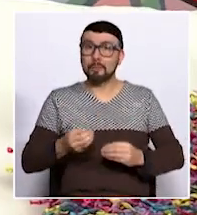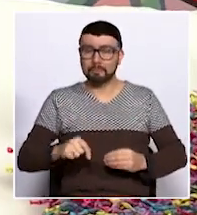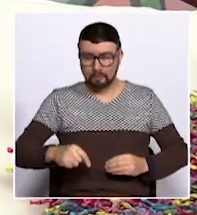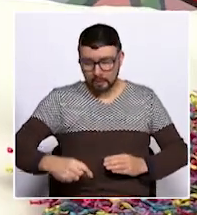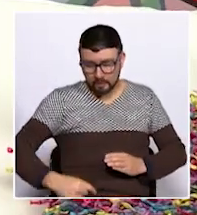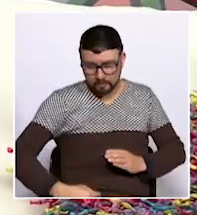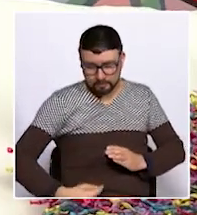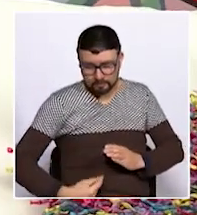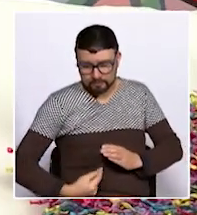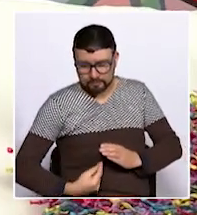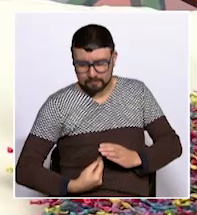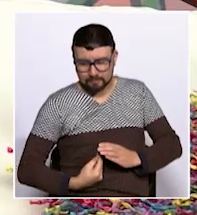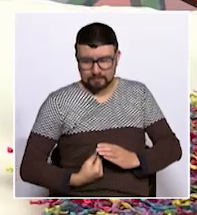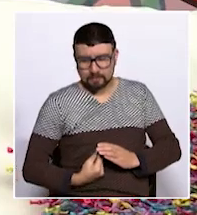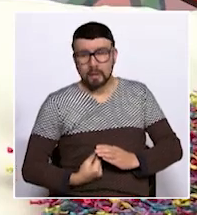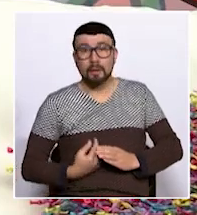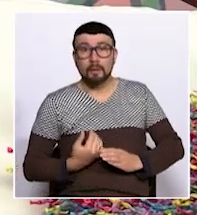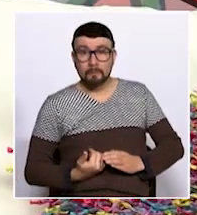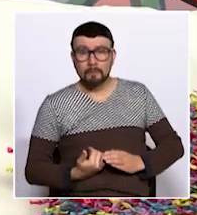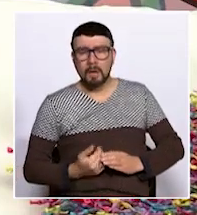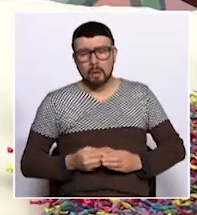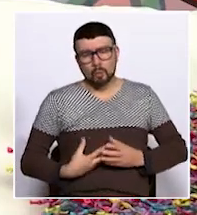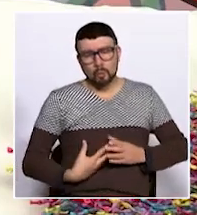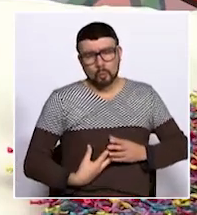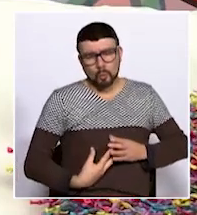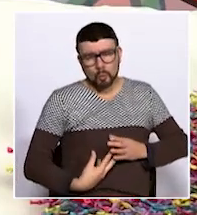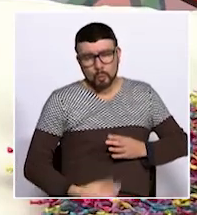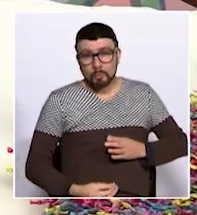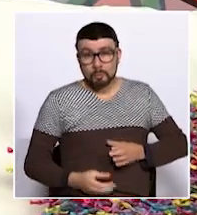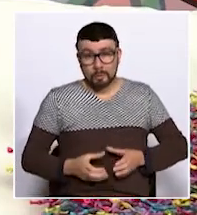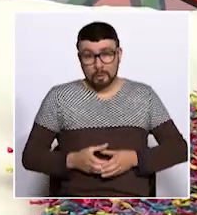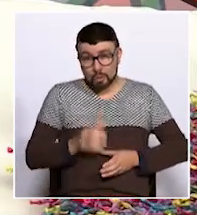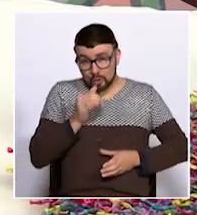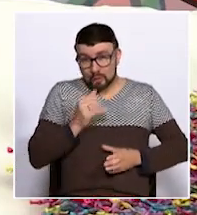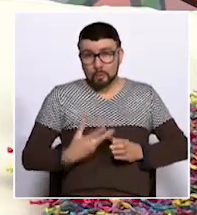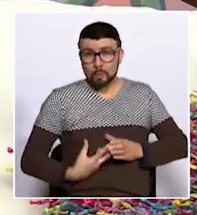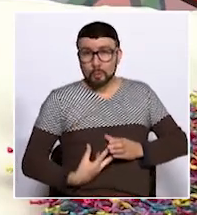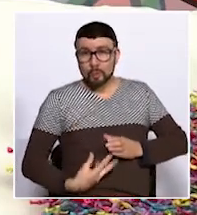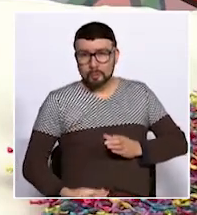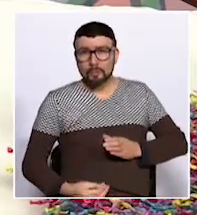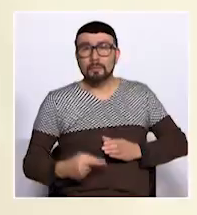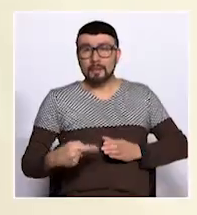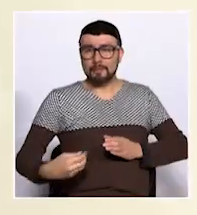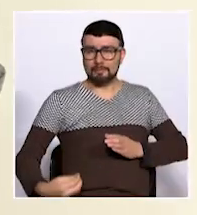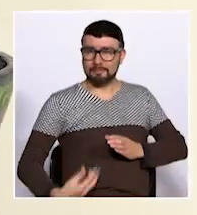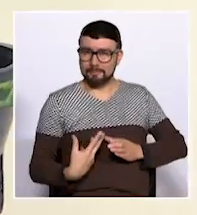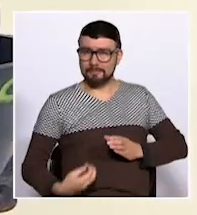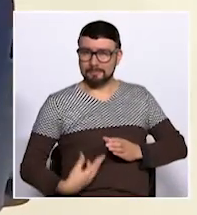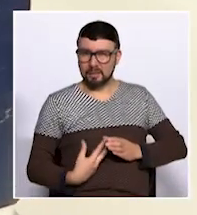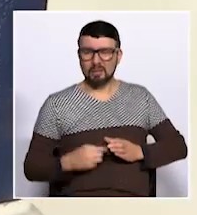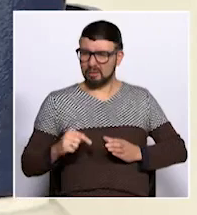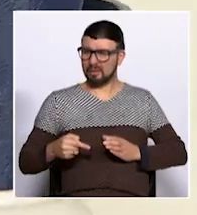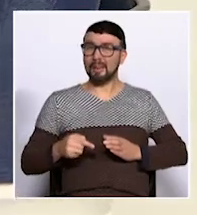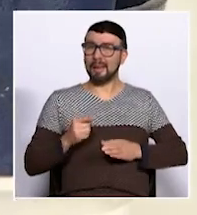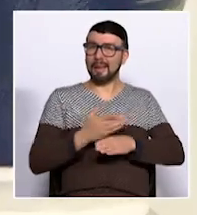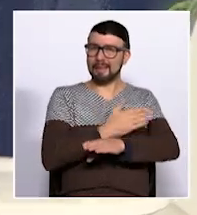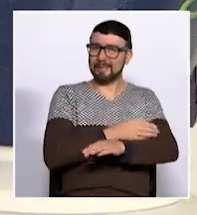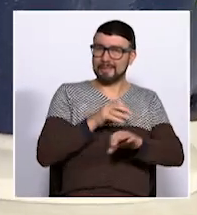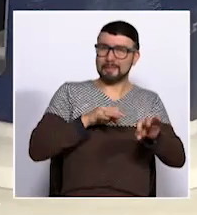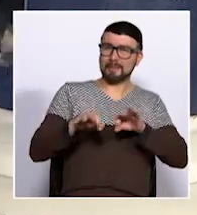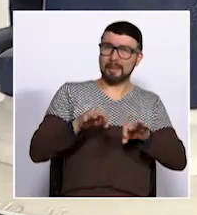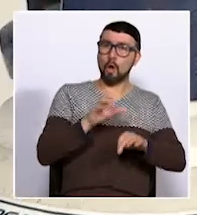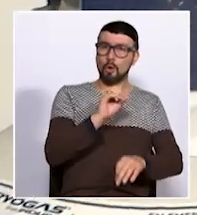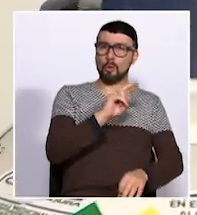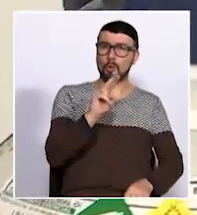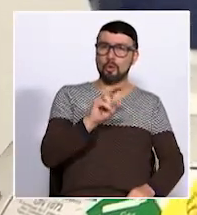hasta la vejiga, la desocupamos, aplicamos este gas, como les explicaba anteriormente, qué es ese gas, y